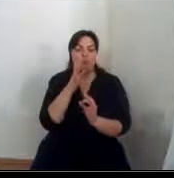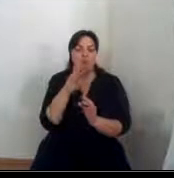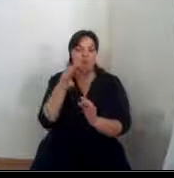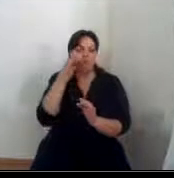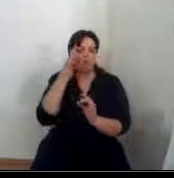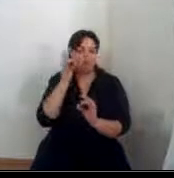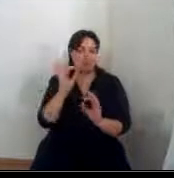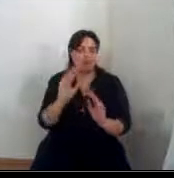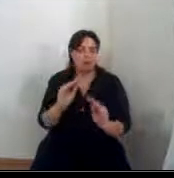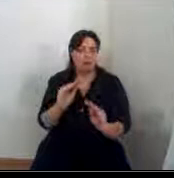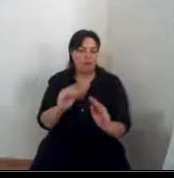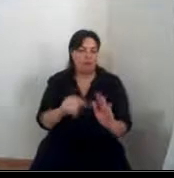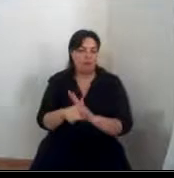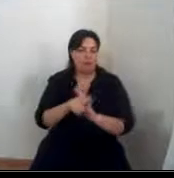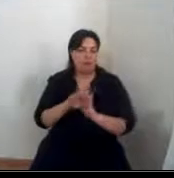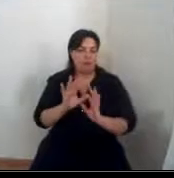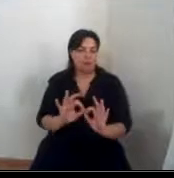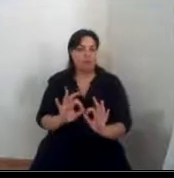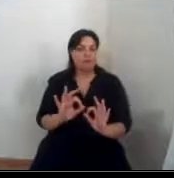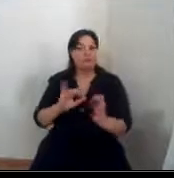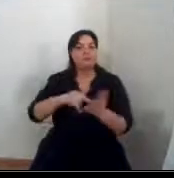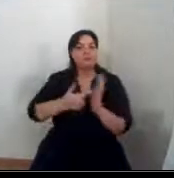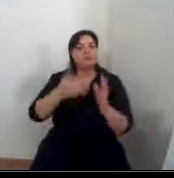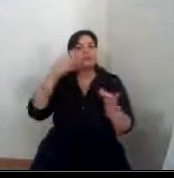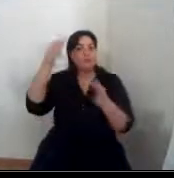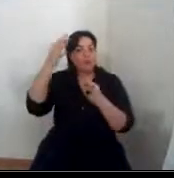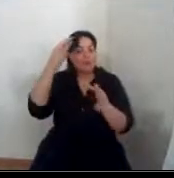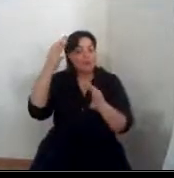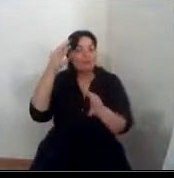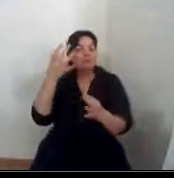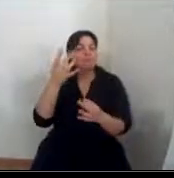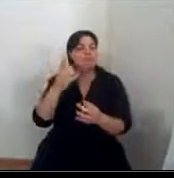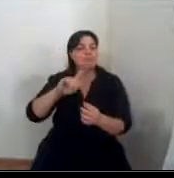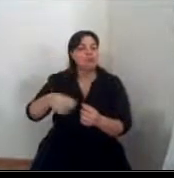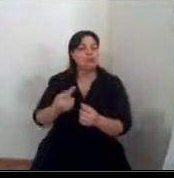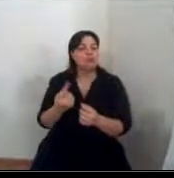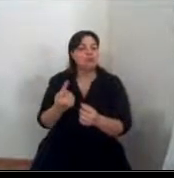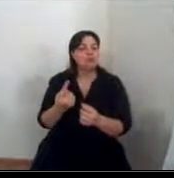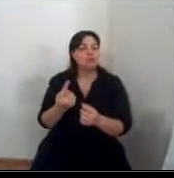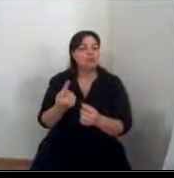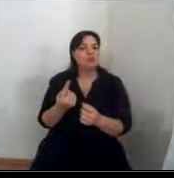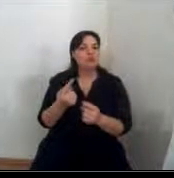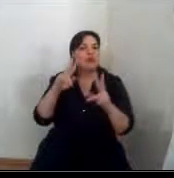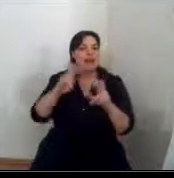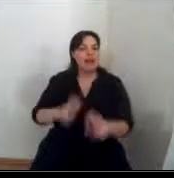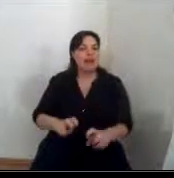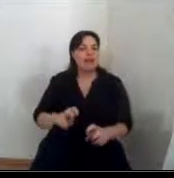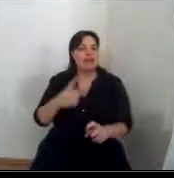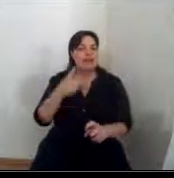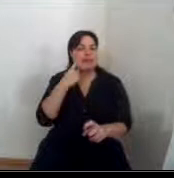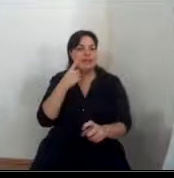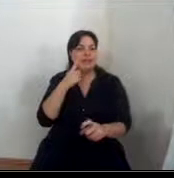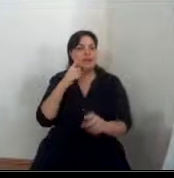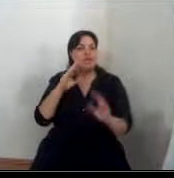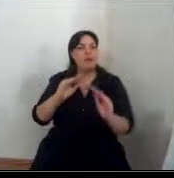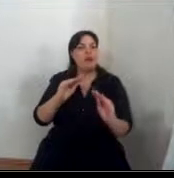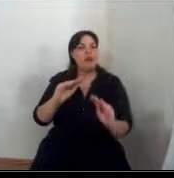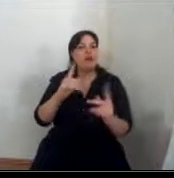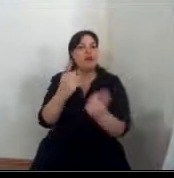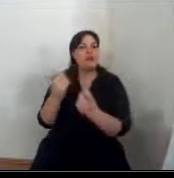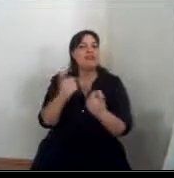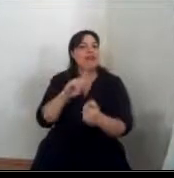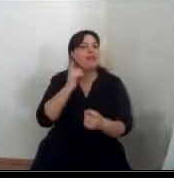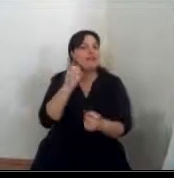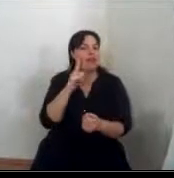formación de estos cursos, en el diseño del proyecto también hacía un análisis de detección de necesidades formativas también